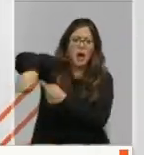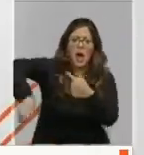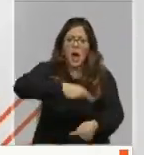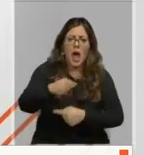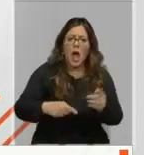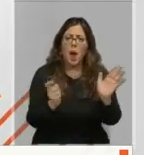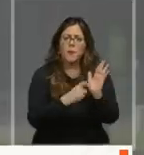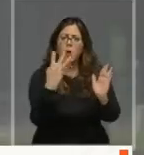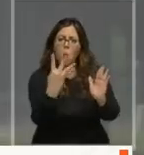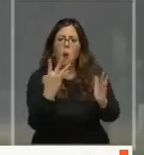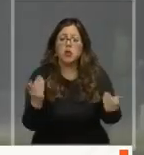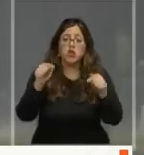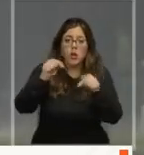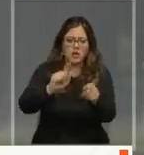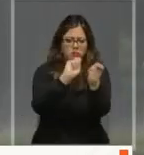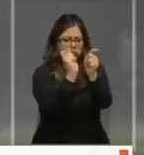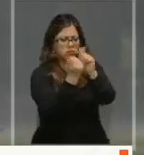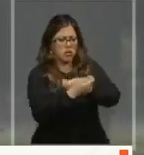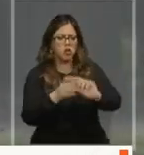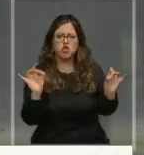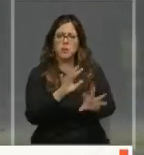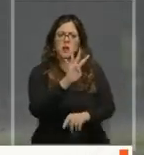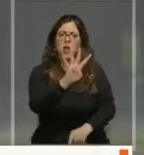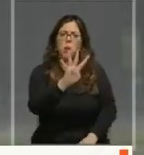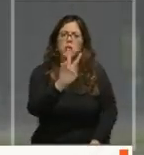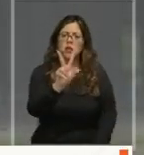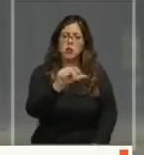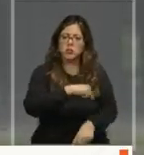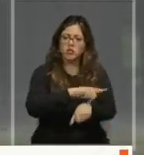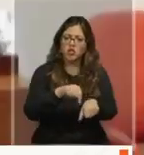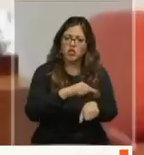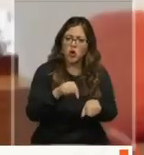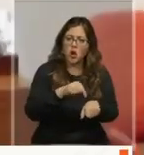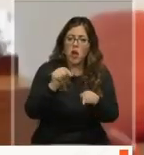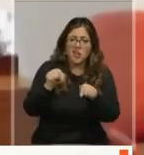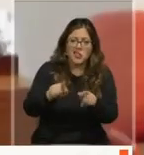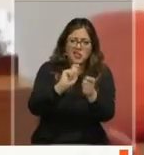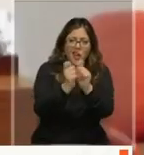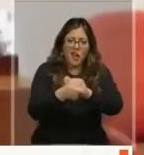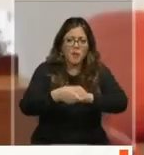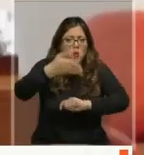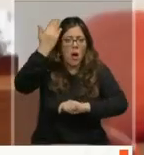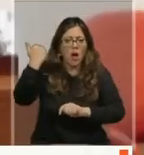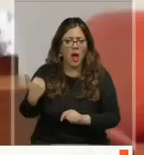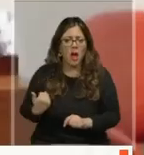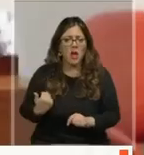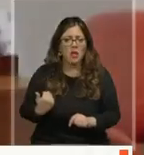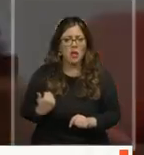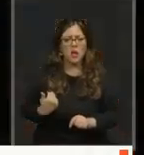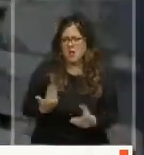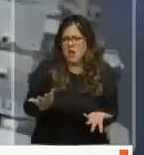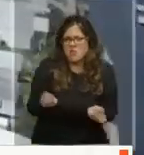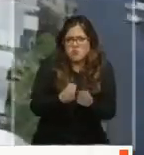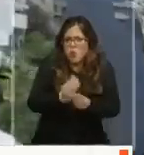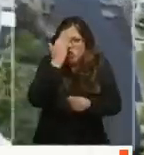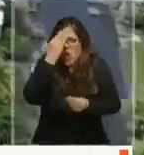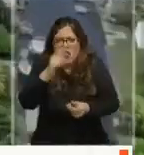un gran cambio de intensidad en tan solo 48 horas. Históricamente, ese cambio durante las tormentas lleva días.